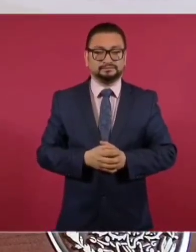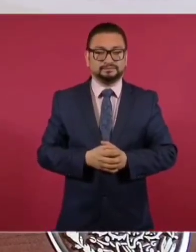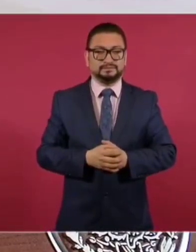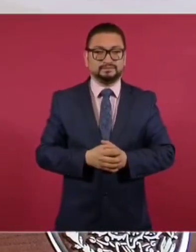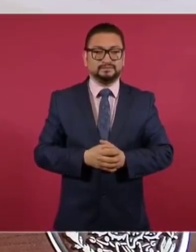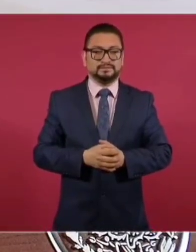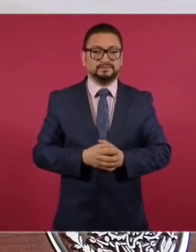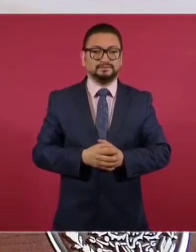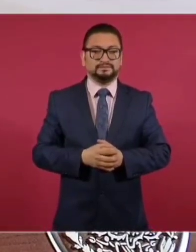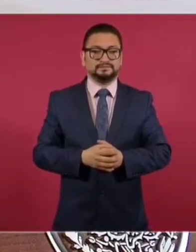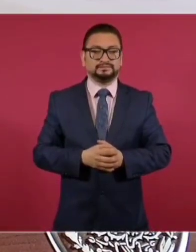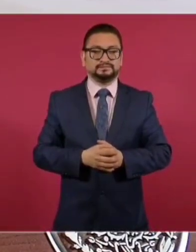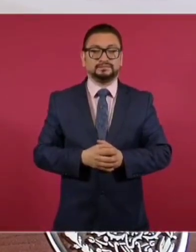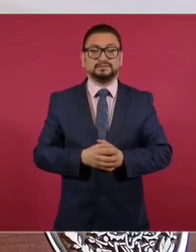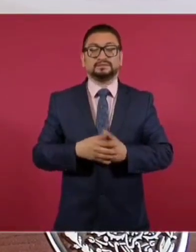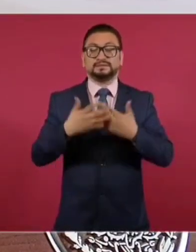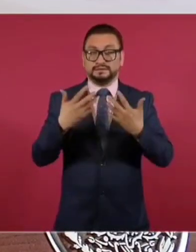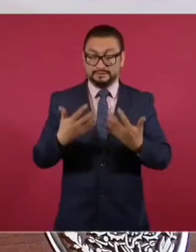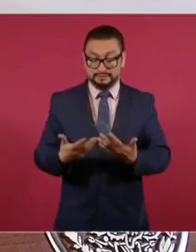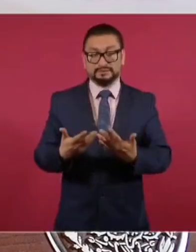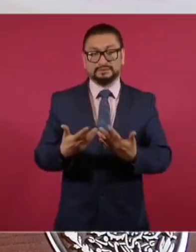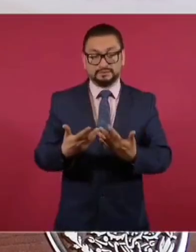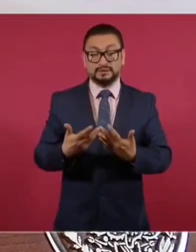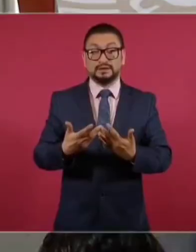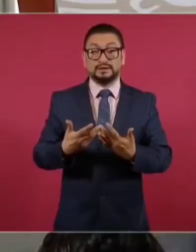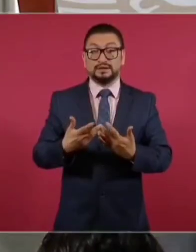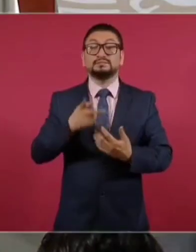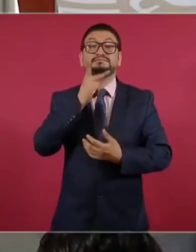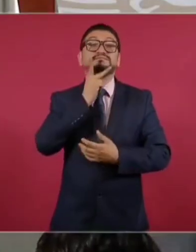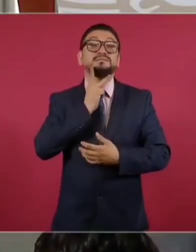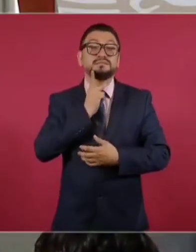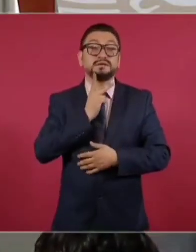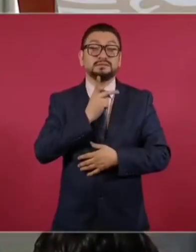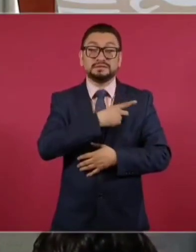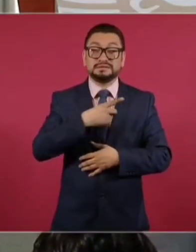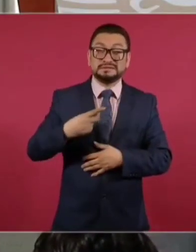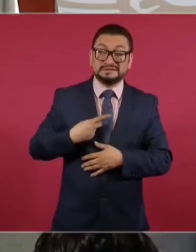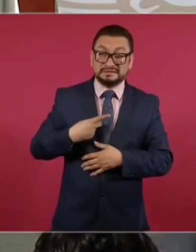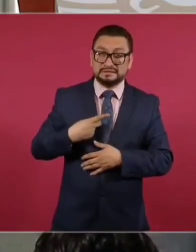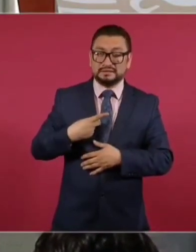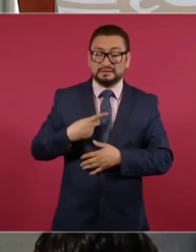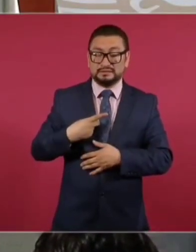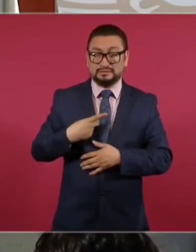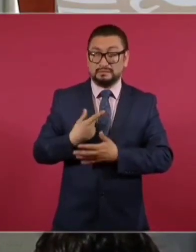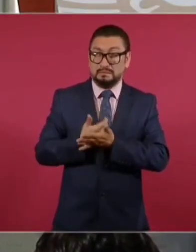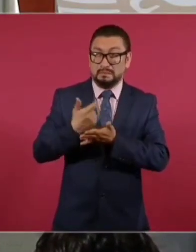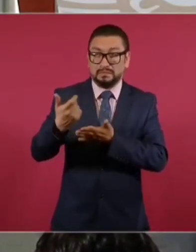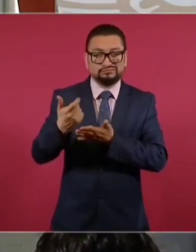Y en vez de que aumentara la deuda de Pemex, se redujo.